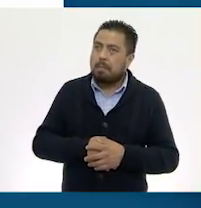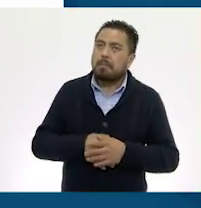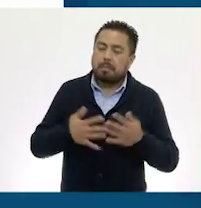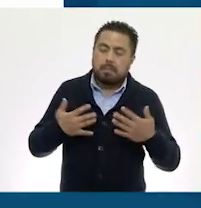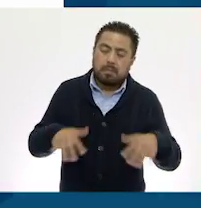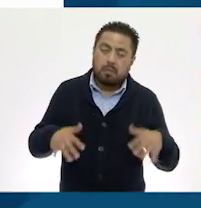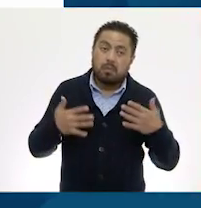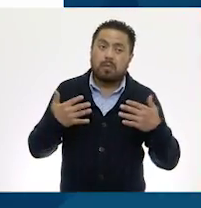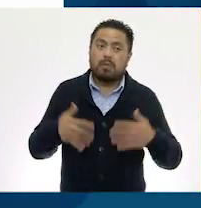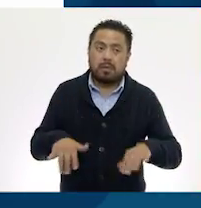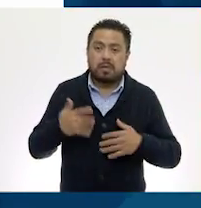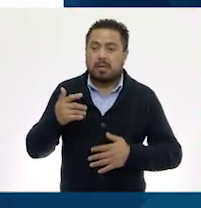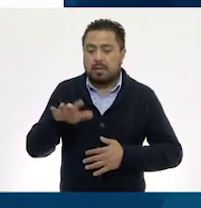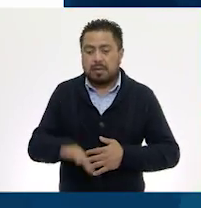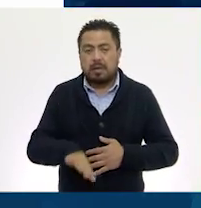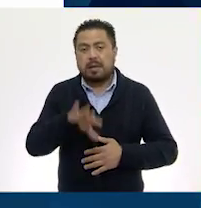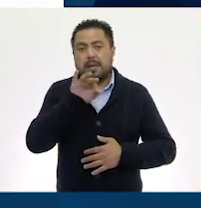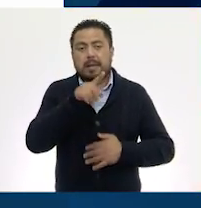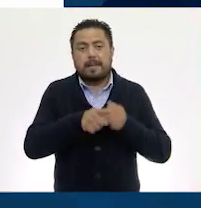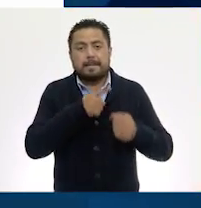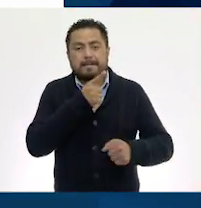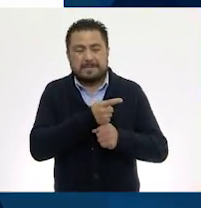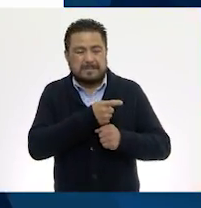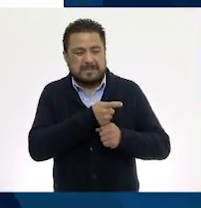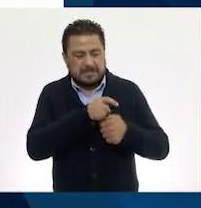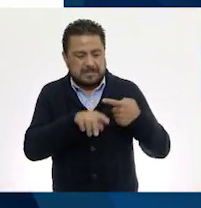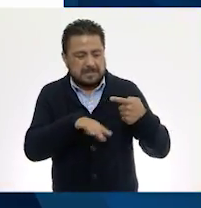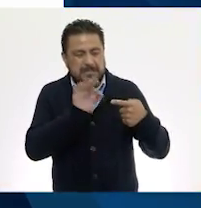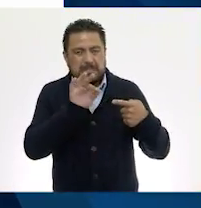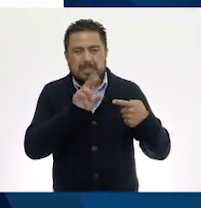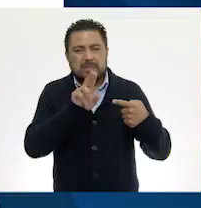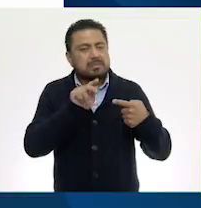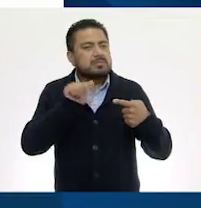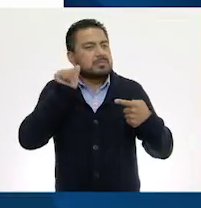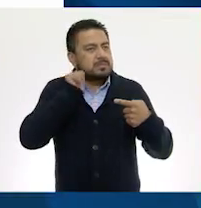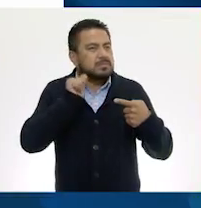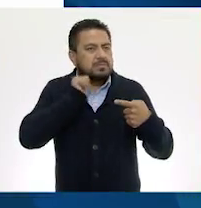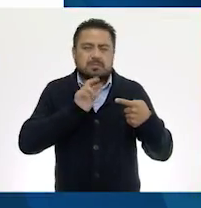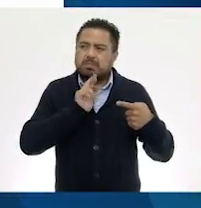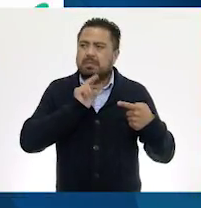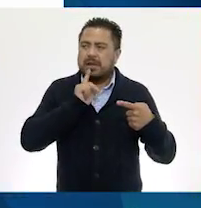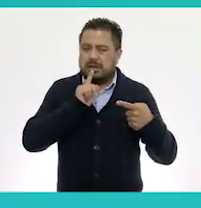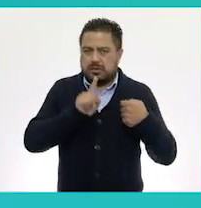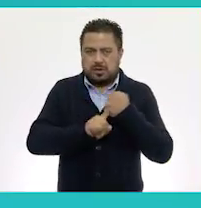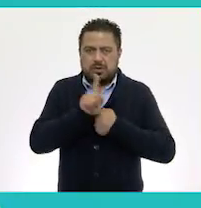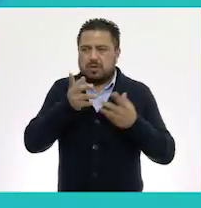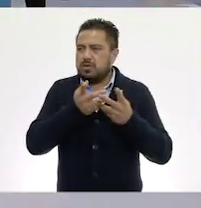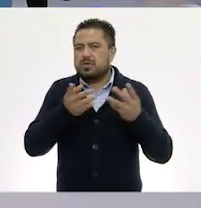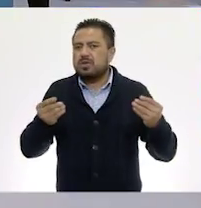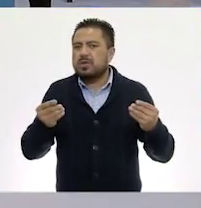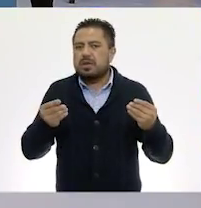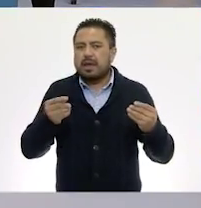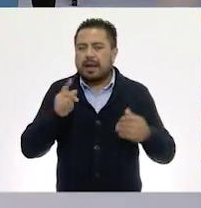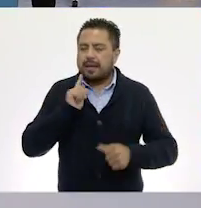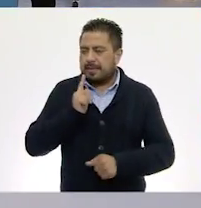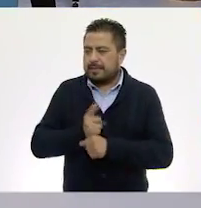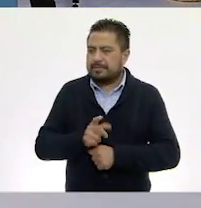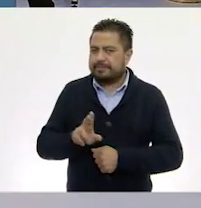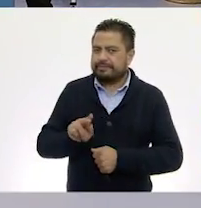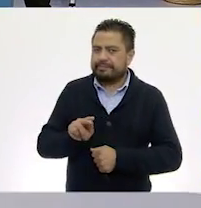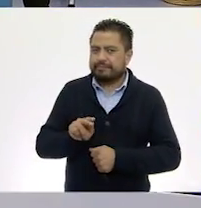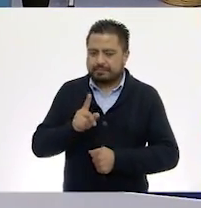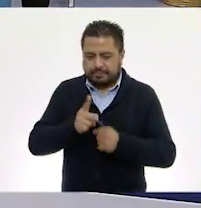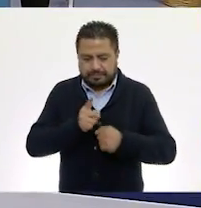Wow, así que elegir la primera opción pues no siempre es la mejor solución. Ya vemos que no, ni